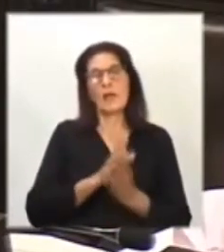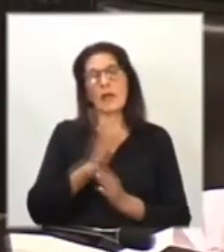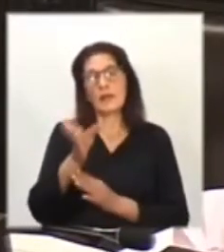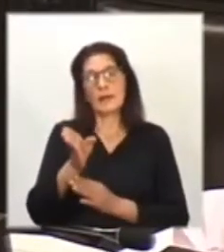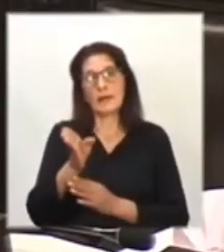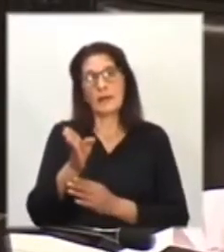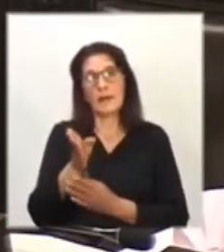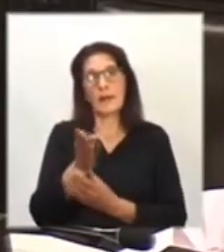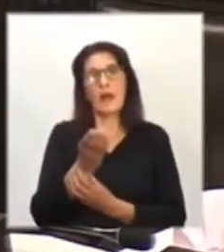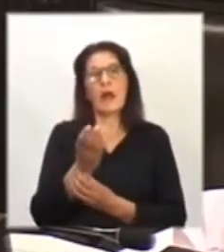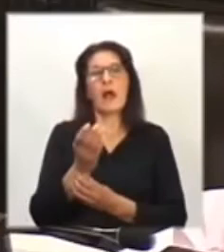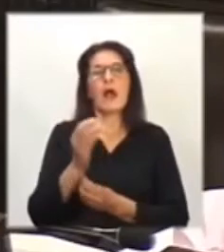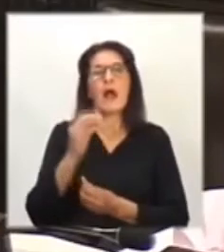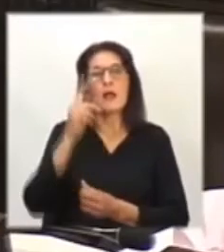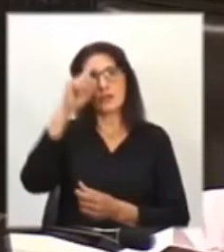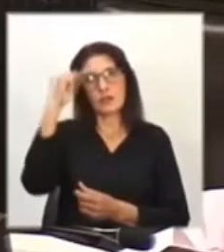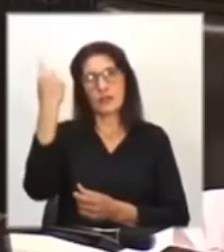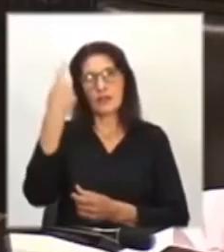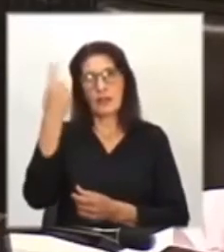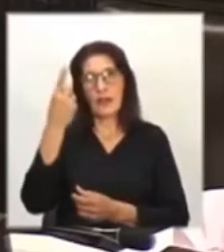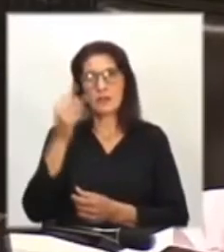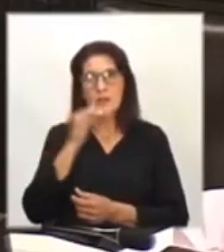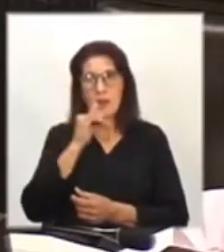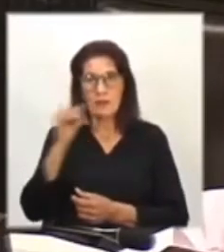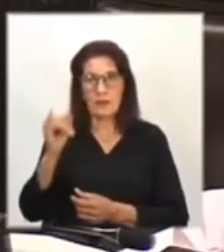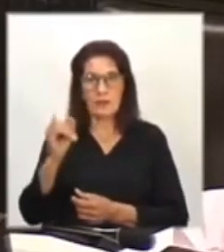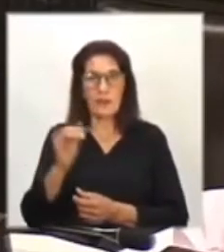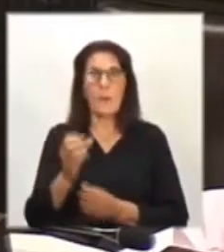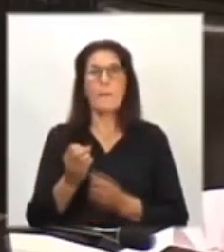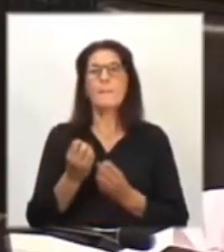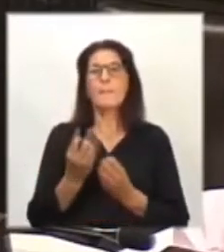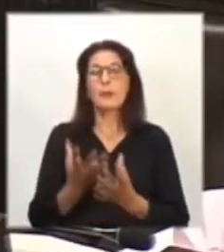recurrir a los ámbitos internacionales. ¿Por qué?